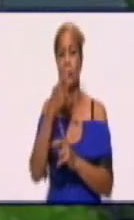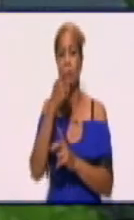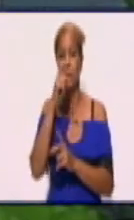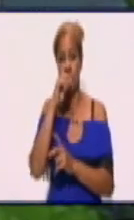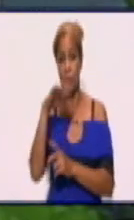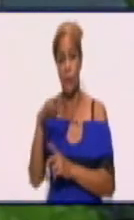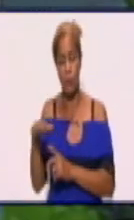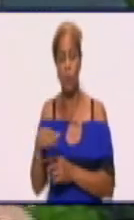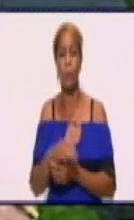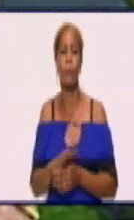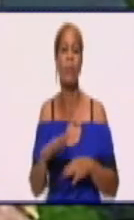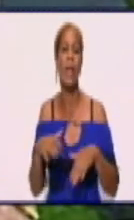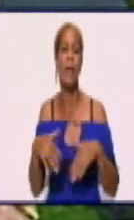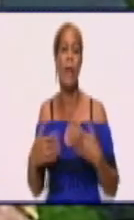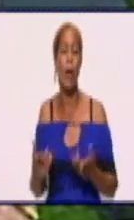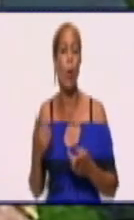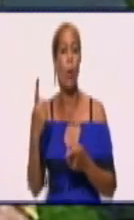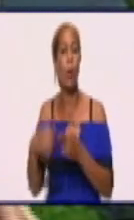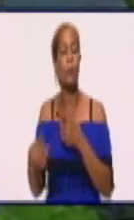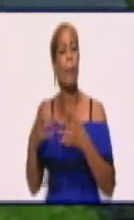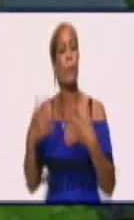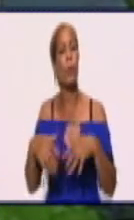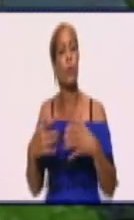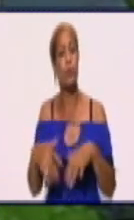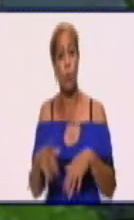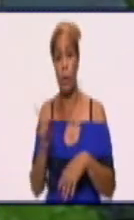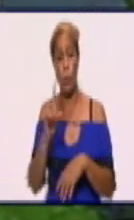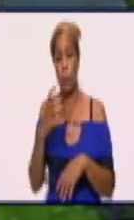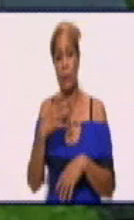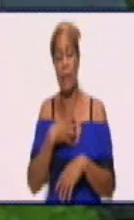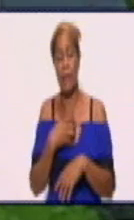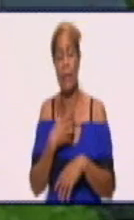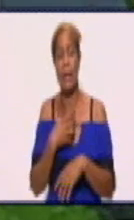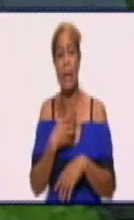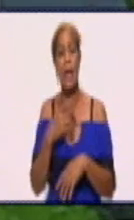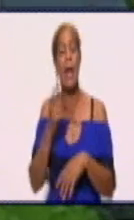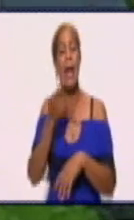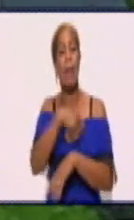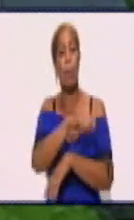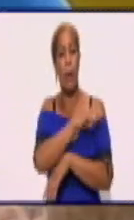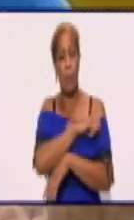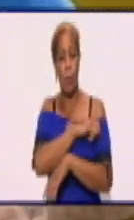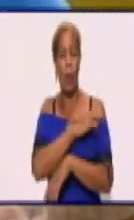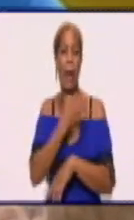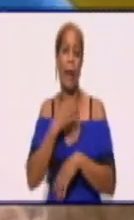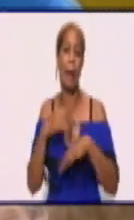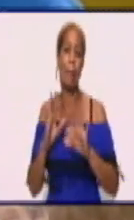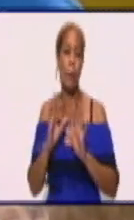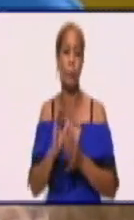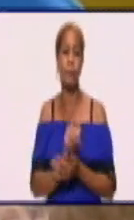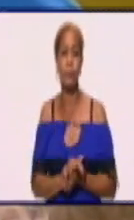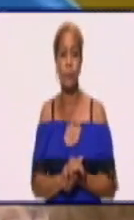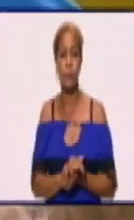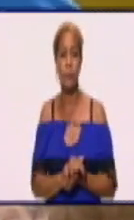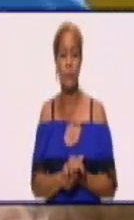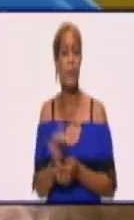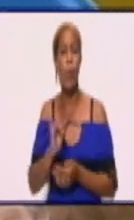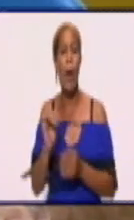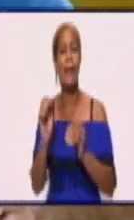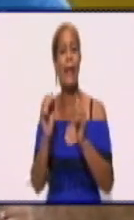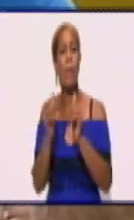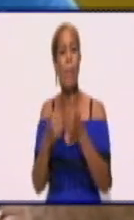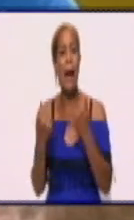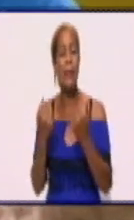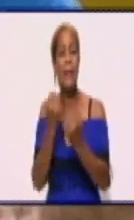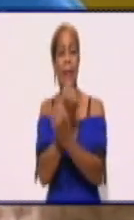hoy no las tiene el pueblo a consecuencia del bloqueo? El pan liberado que se producía en los palacios de los